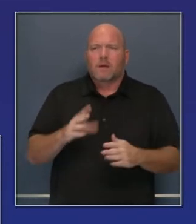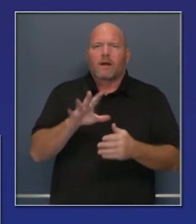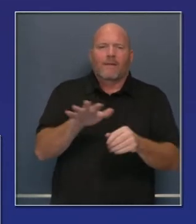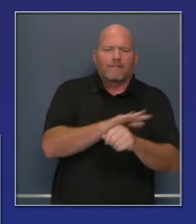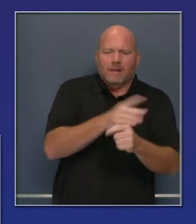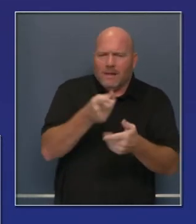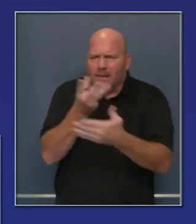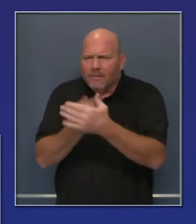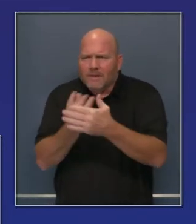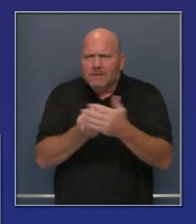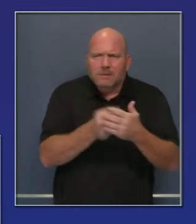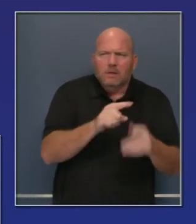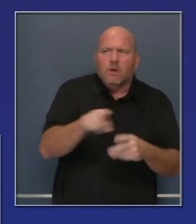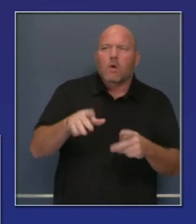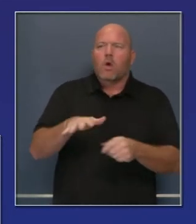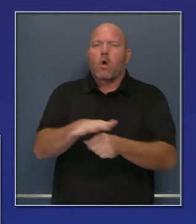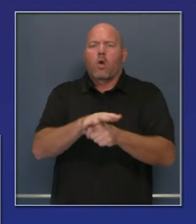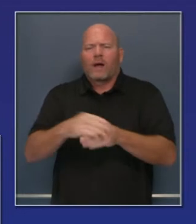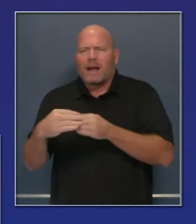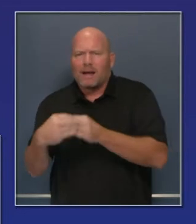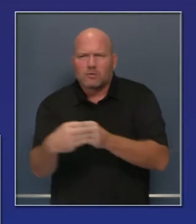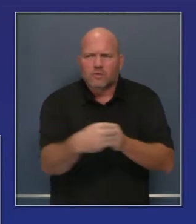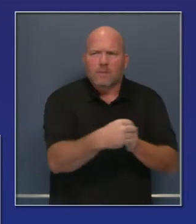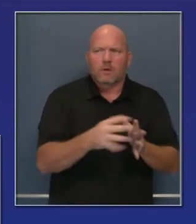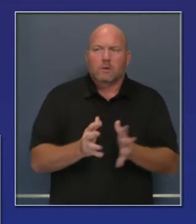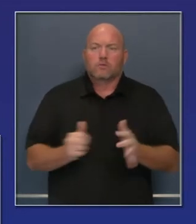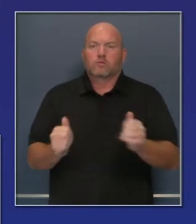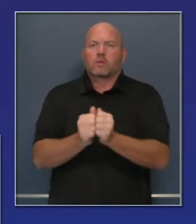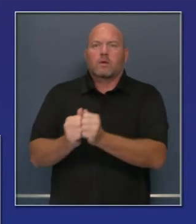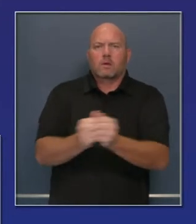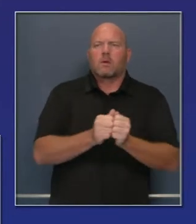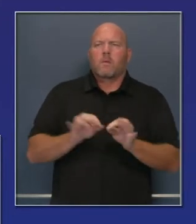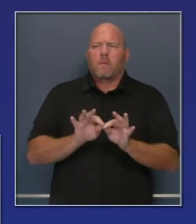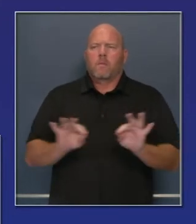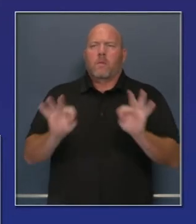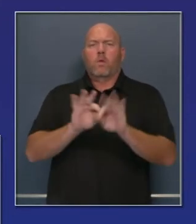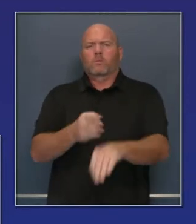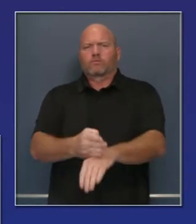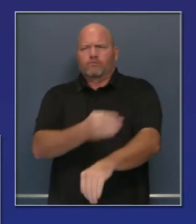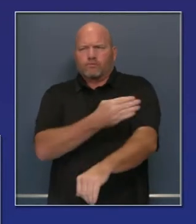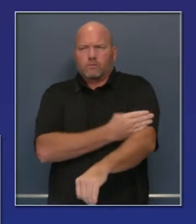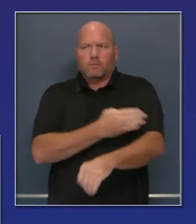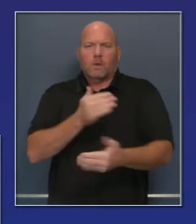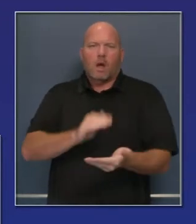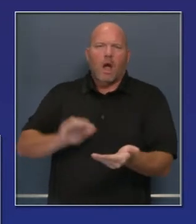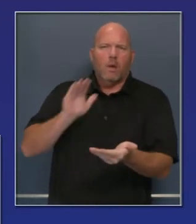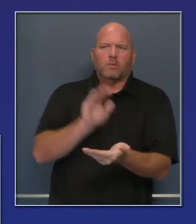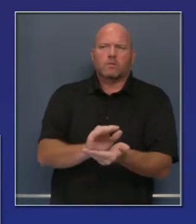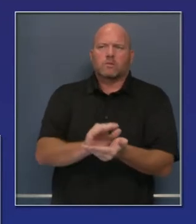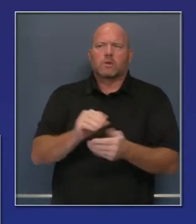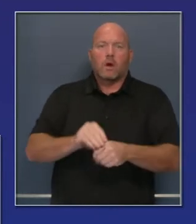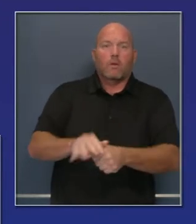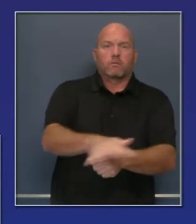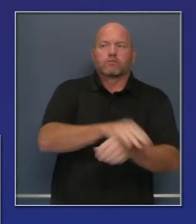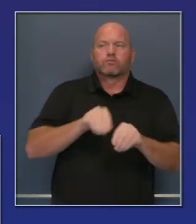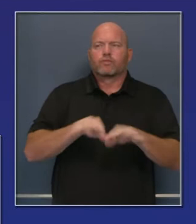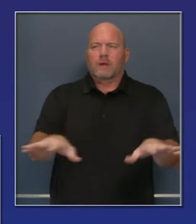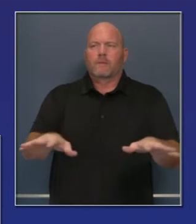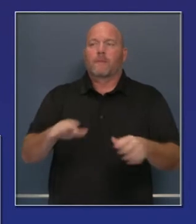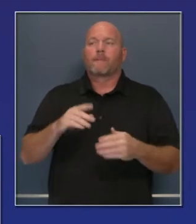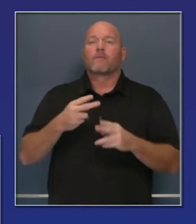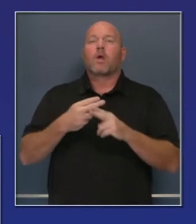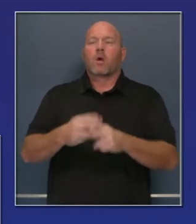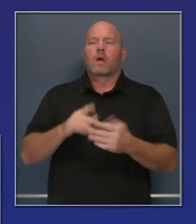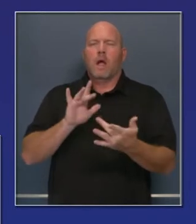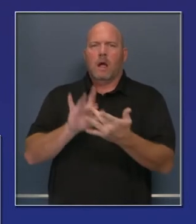que dirigentes locales se dirijan en sus comunidades. Hemos logrado esfuerzos para frenar la propagación usando